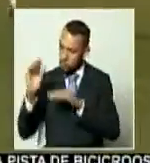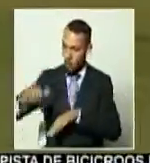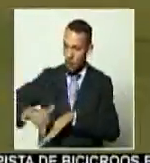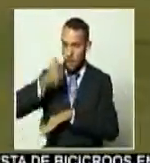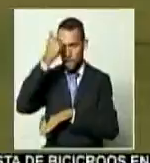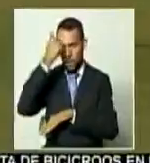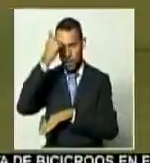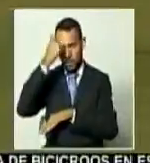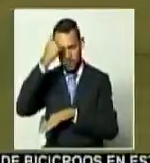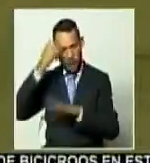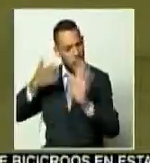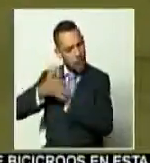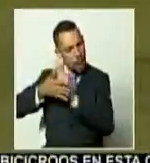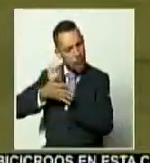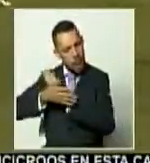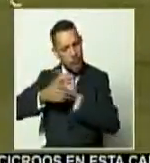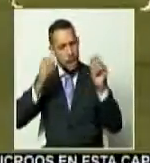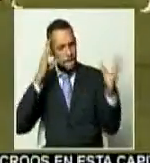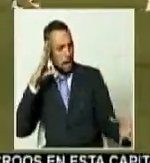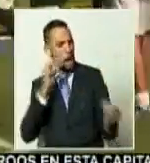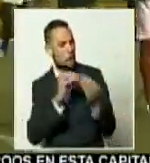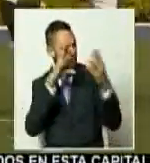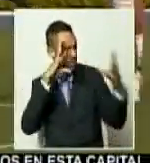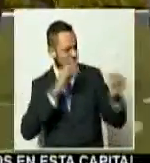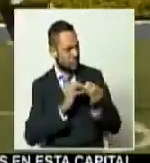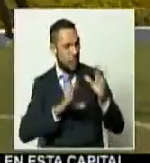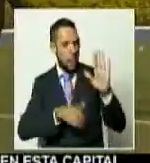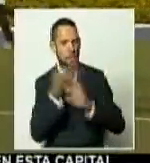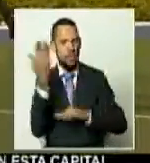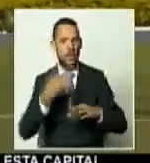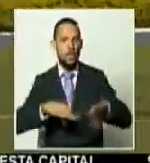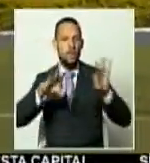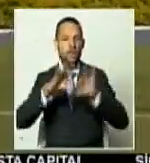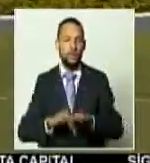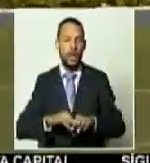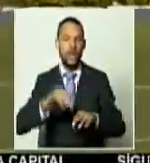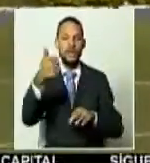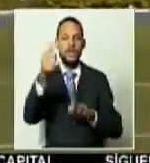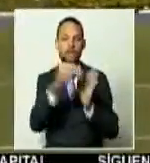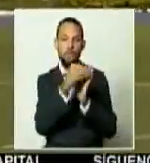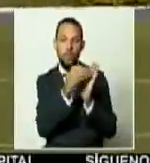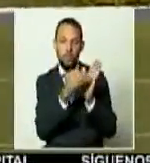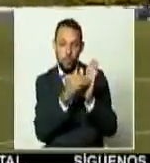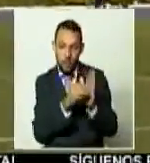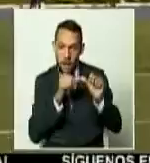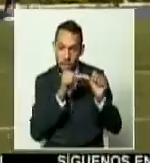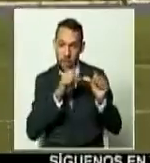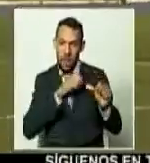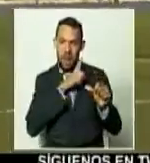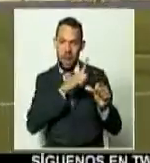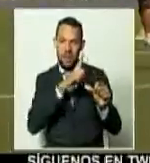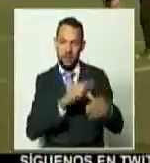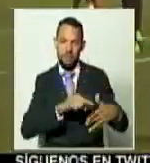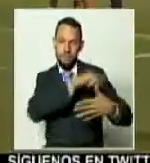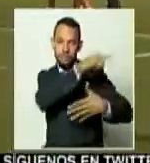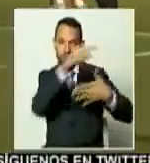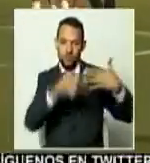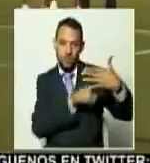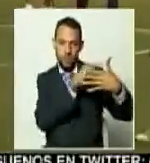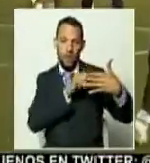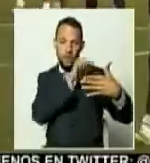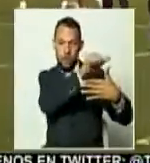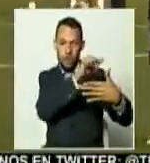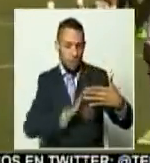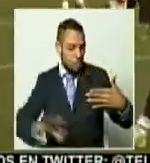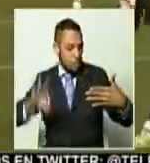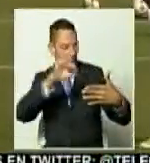trabajo y en el resultado victorioso que lleve a acumular al equipo 10 puntos para conservar el liderato. En el grupo hay tranquilidad,